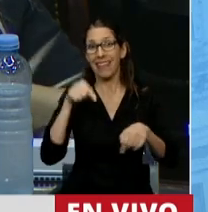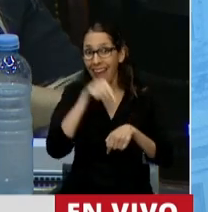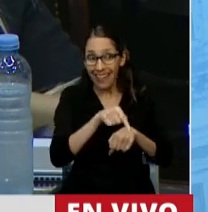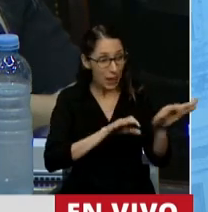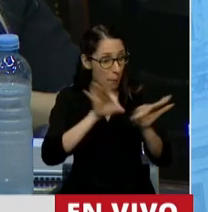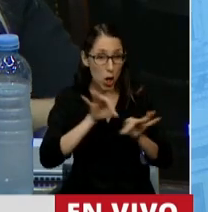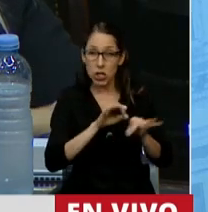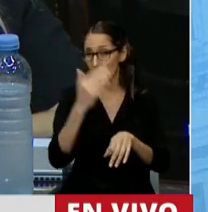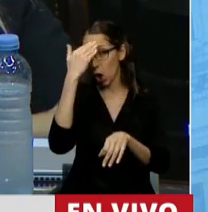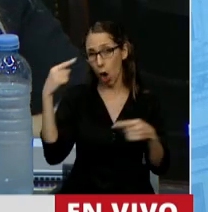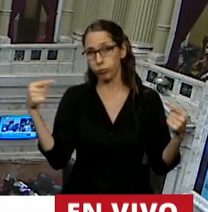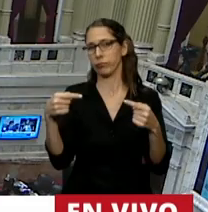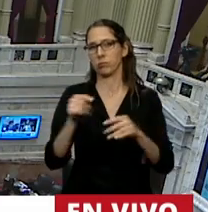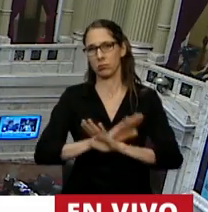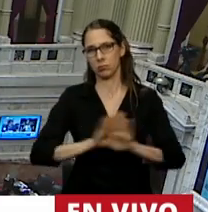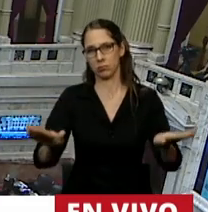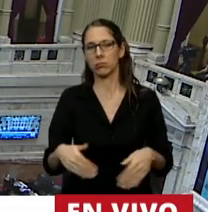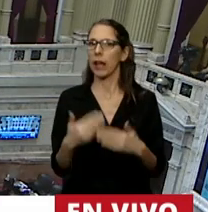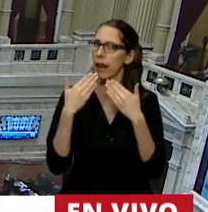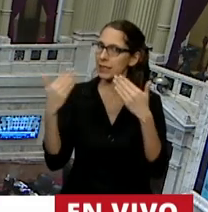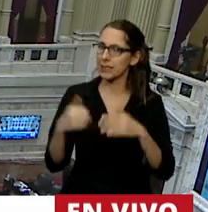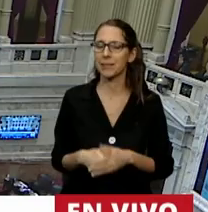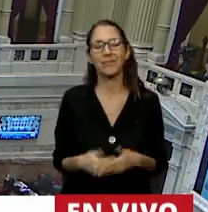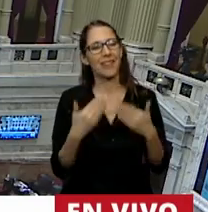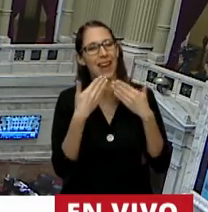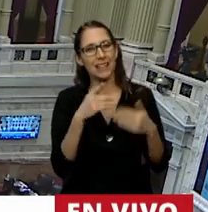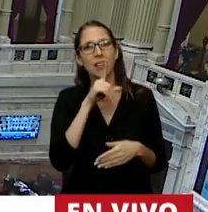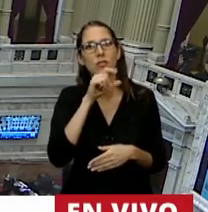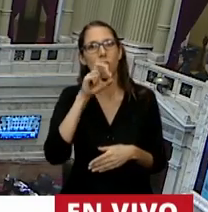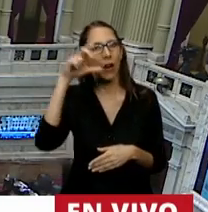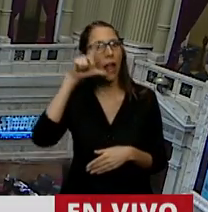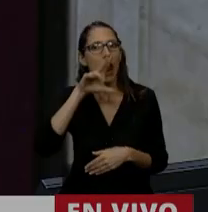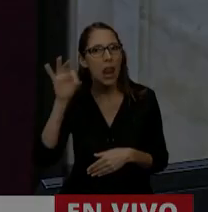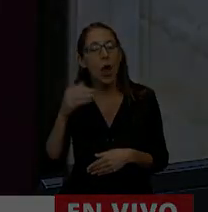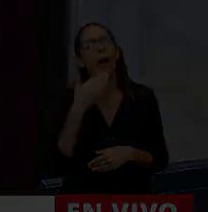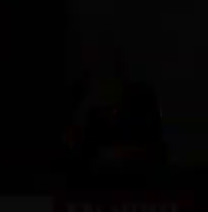inconstitucional. Gracias, señor presidente. Muchas gracias, diputado Torello, y sobre todo por el uso del tiempo.